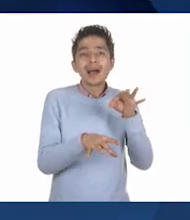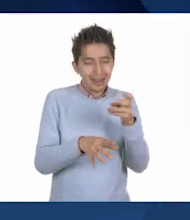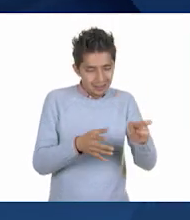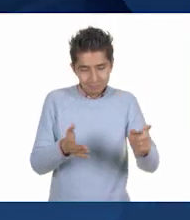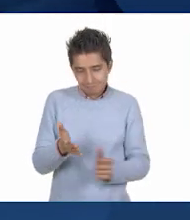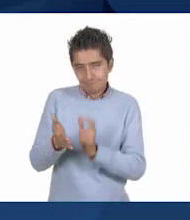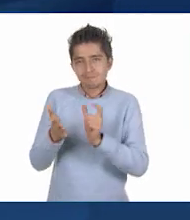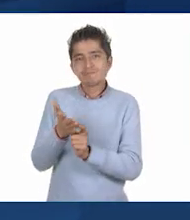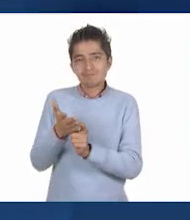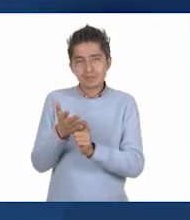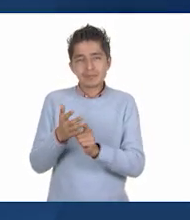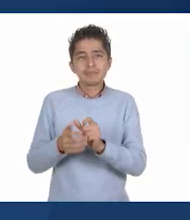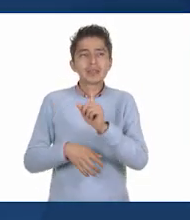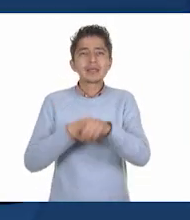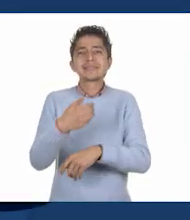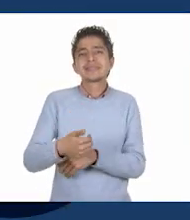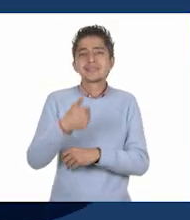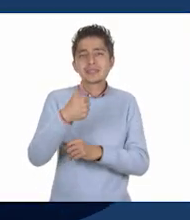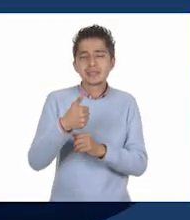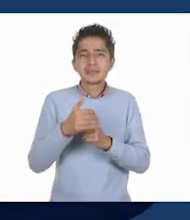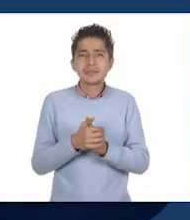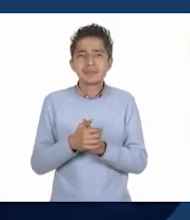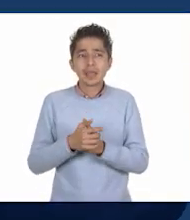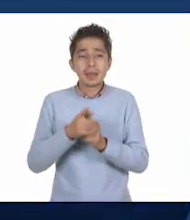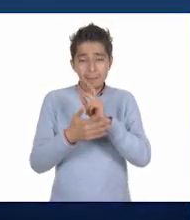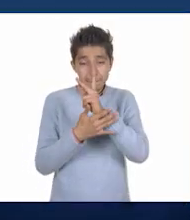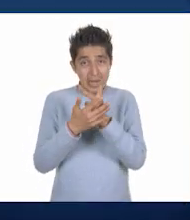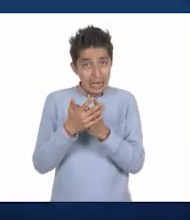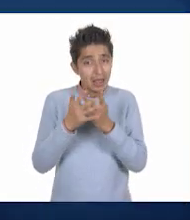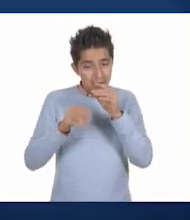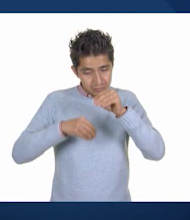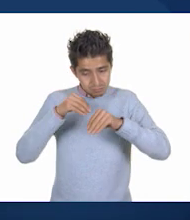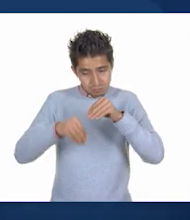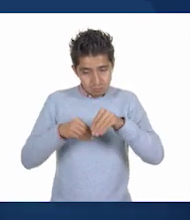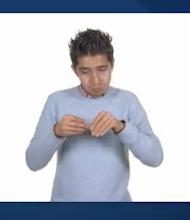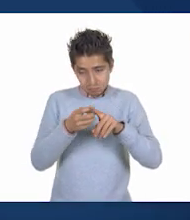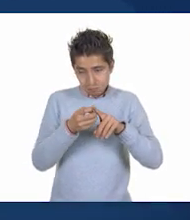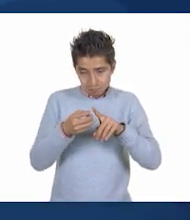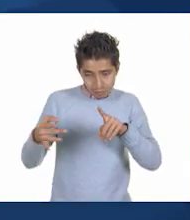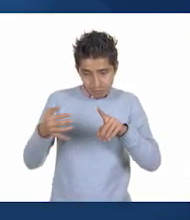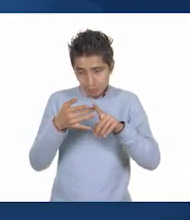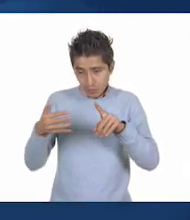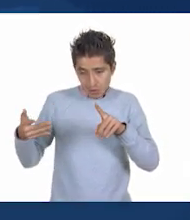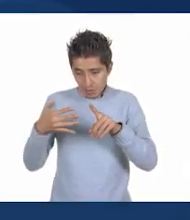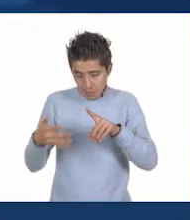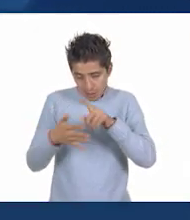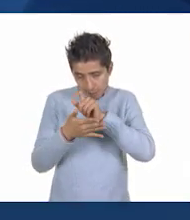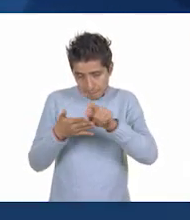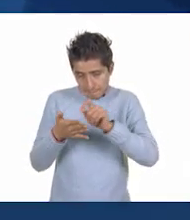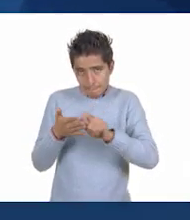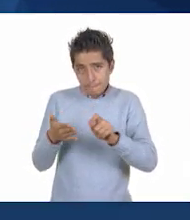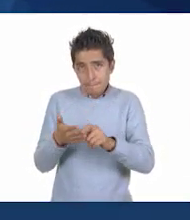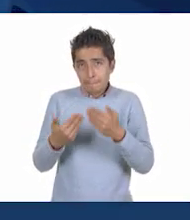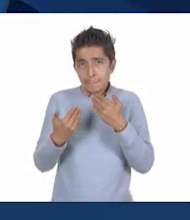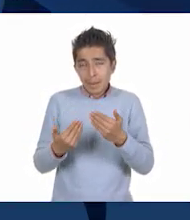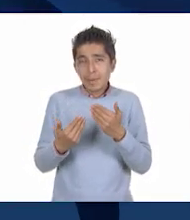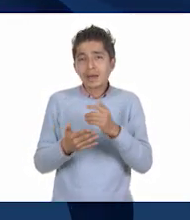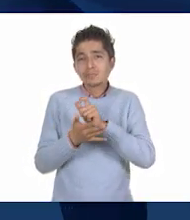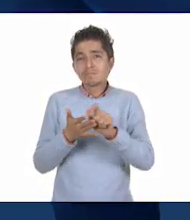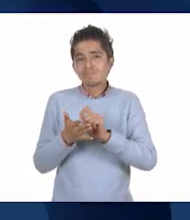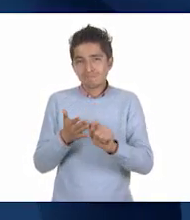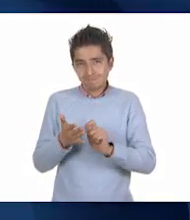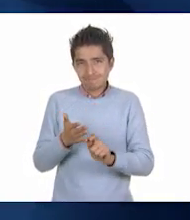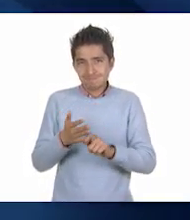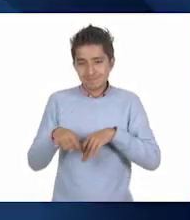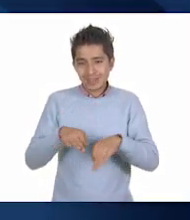histórico. Número 6. Planear el texto considerando las características de forma y contenido